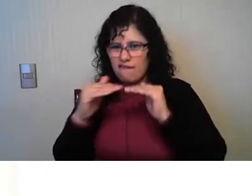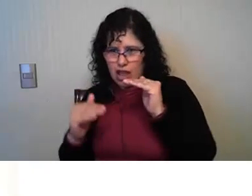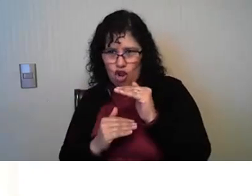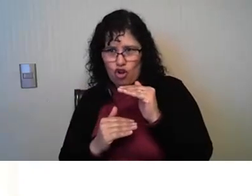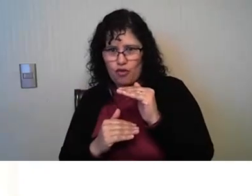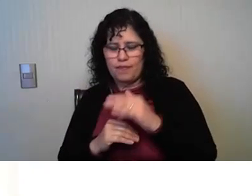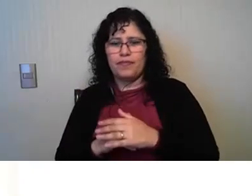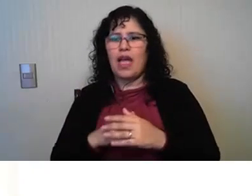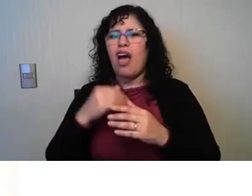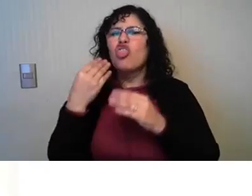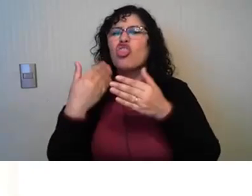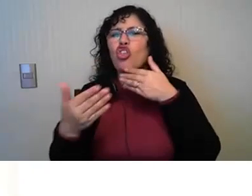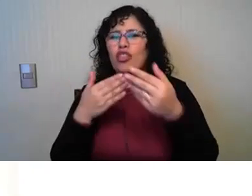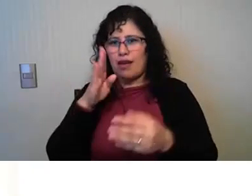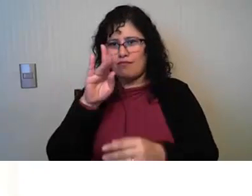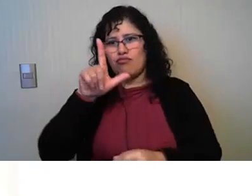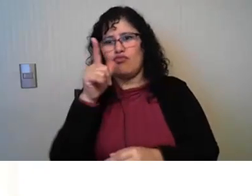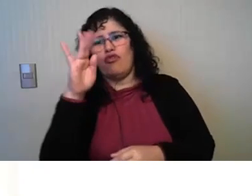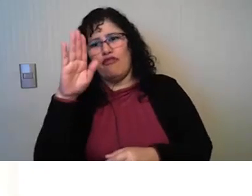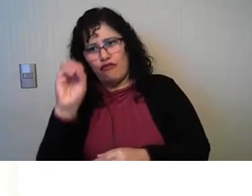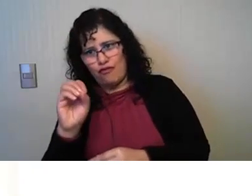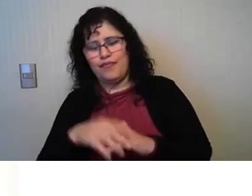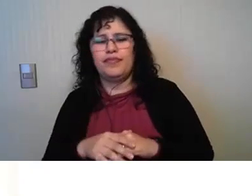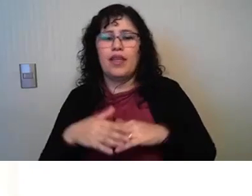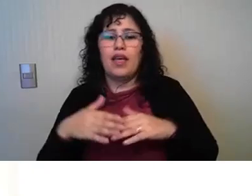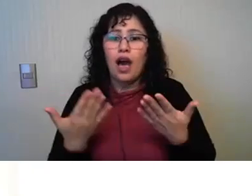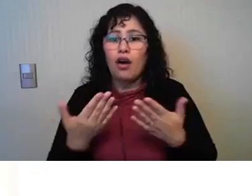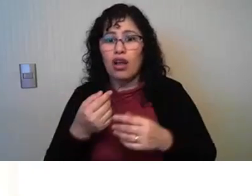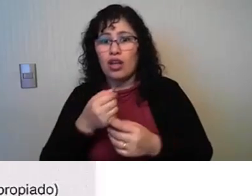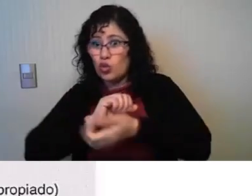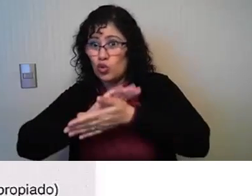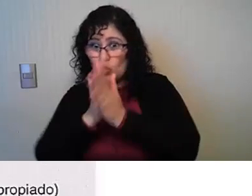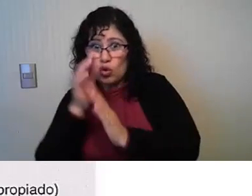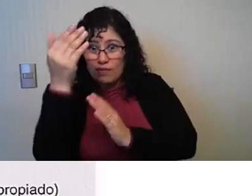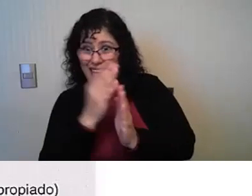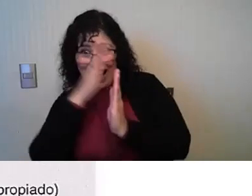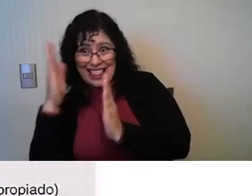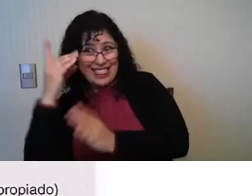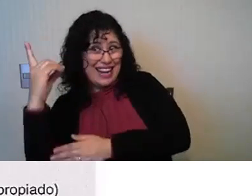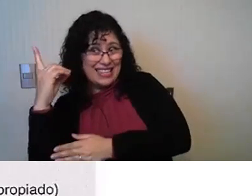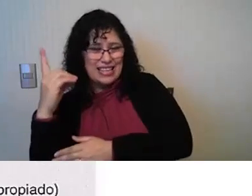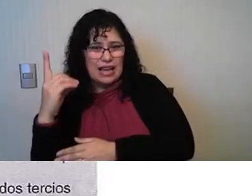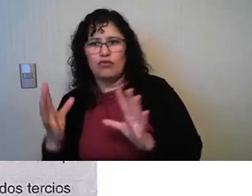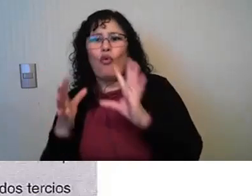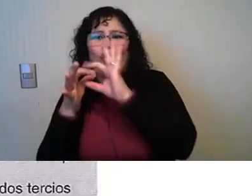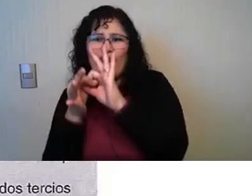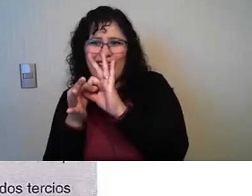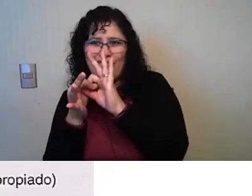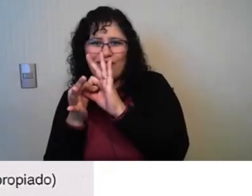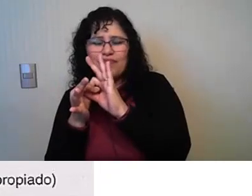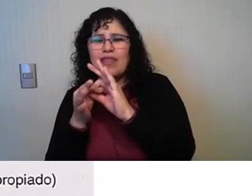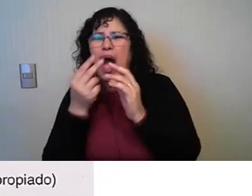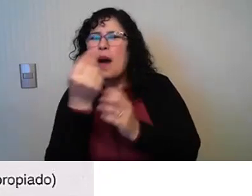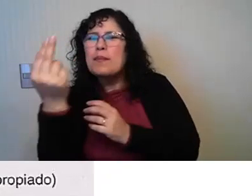núcleos asociados a los pares craneanos, ¿ya? Y para eso, ¿cierto? Ustedes tienen estas tablas que están